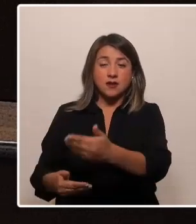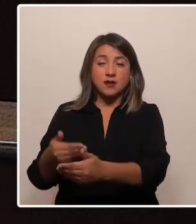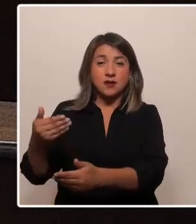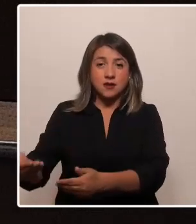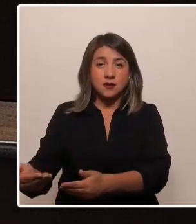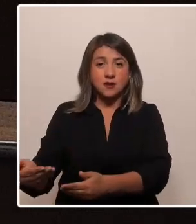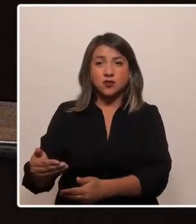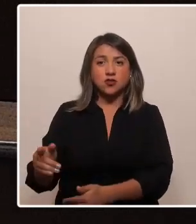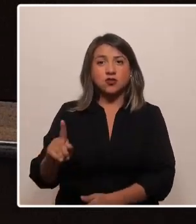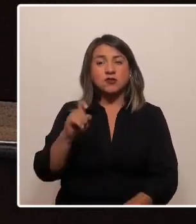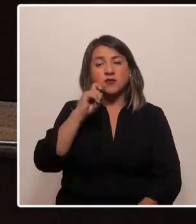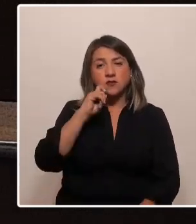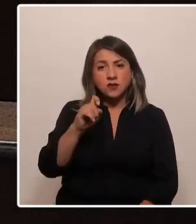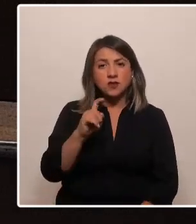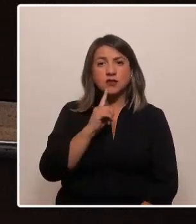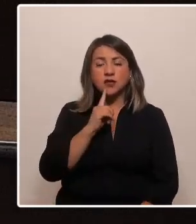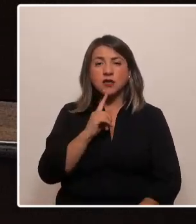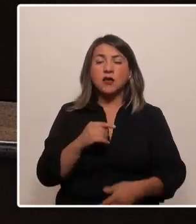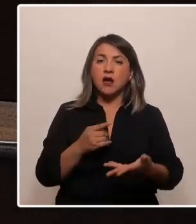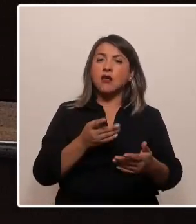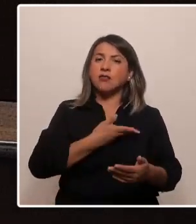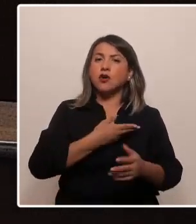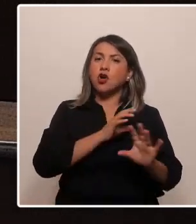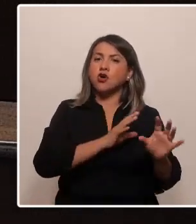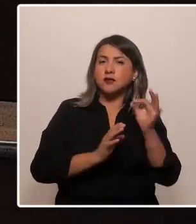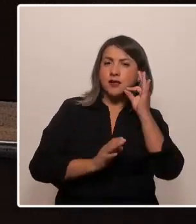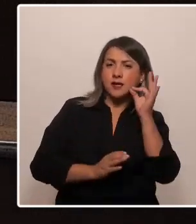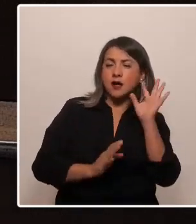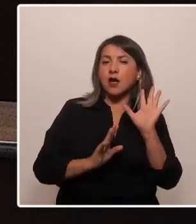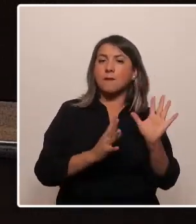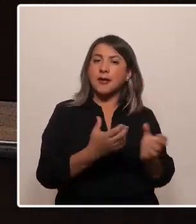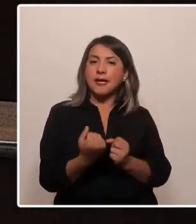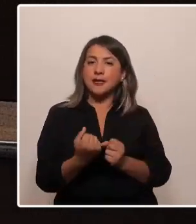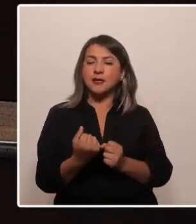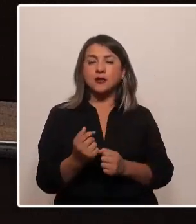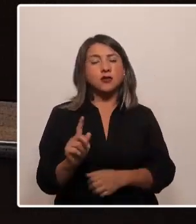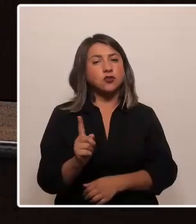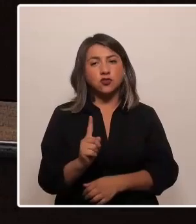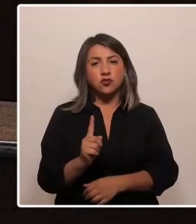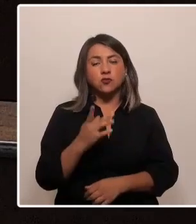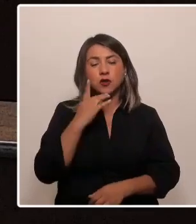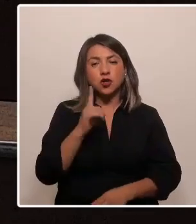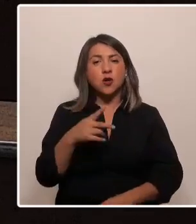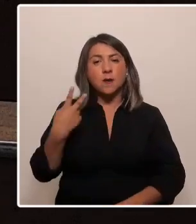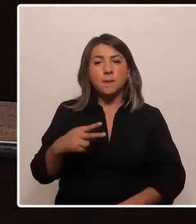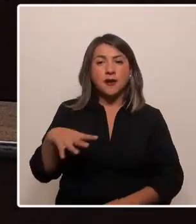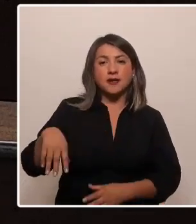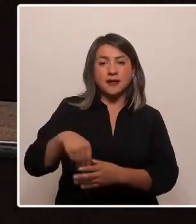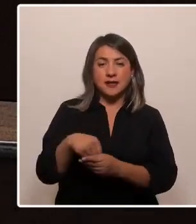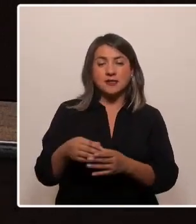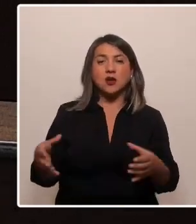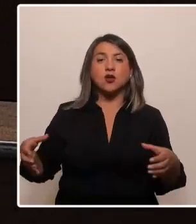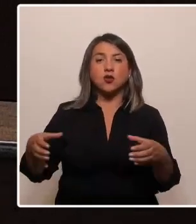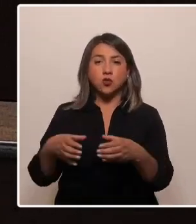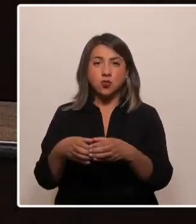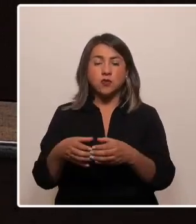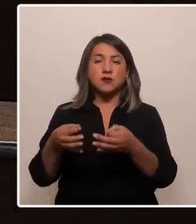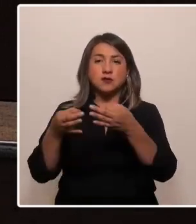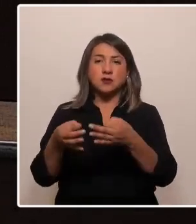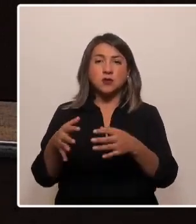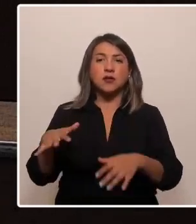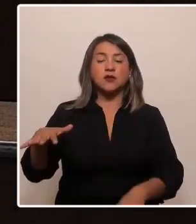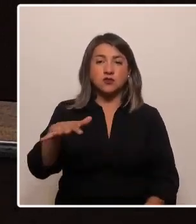posición a favor o en contra de estas medidas, sino porque simplemente no pertenecen a la dimensión de la seguridad